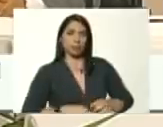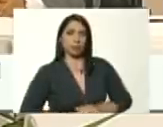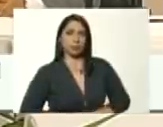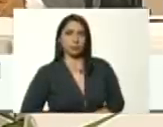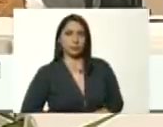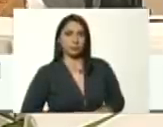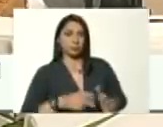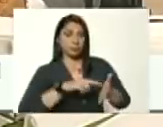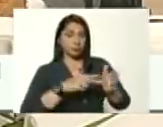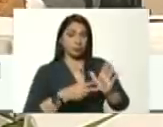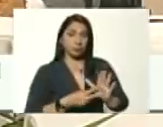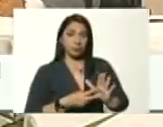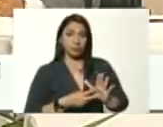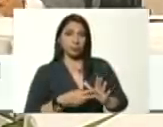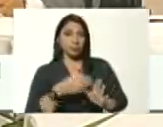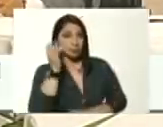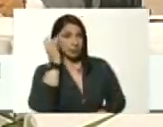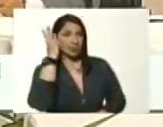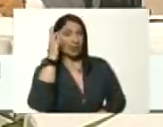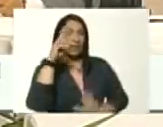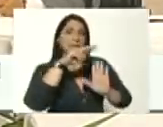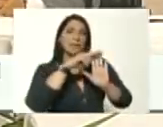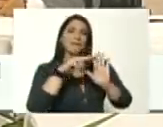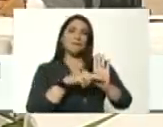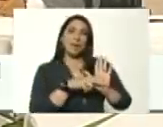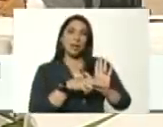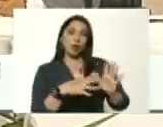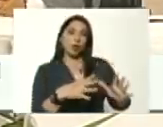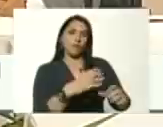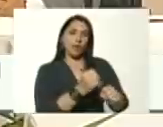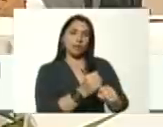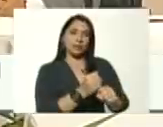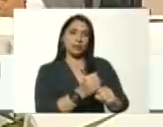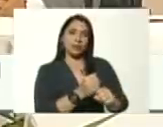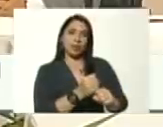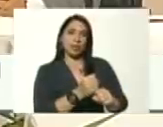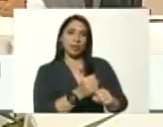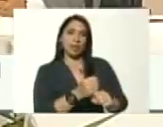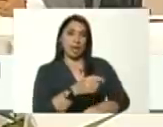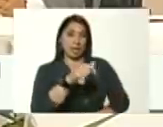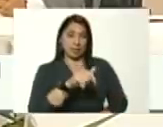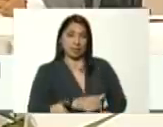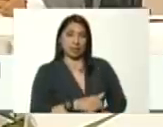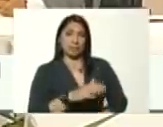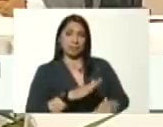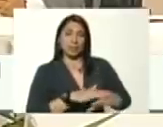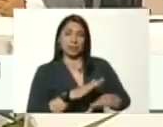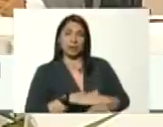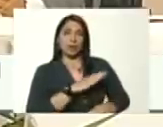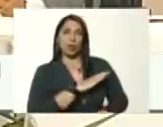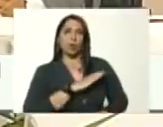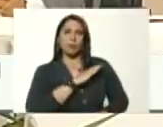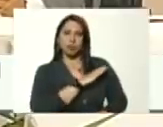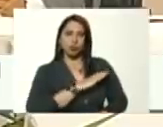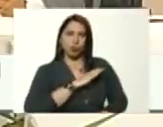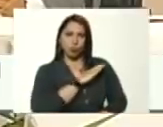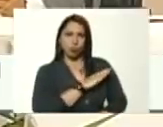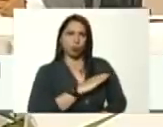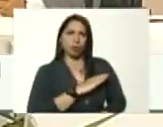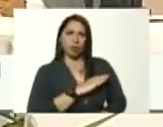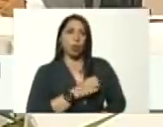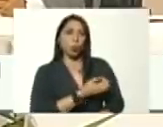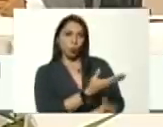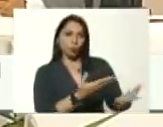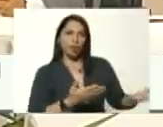que se genere algún nivel de confianza aquí ha pasado en esta comisión aquí va a costar que ustedes puedan